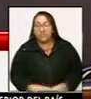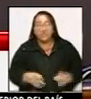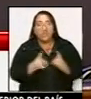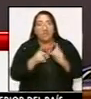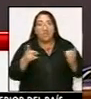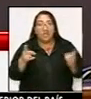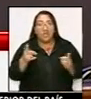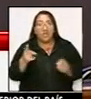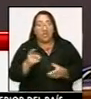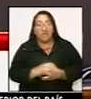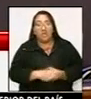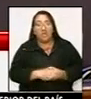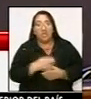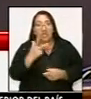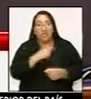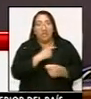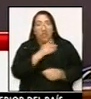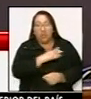Estado.